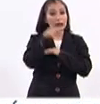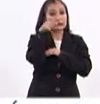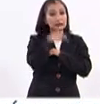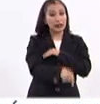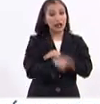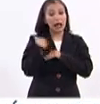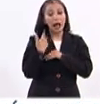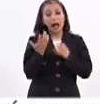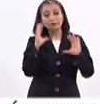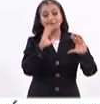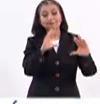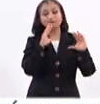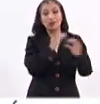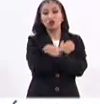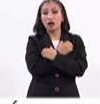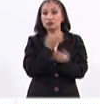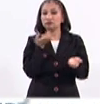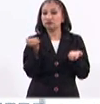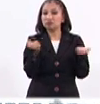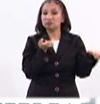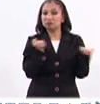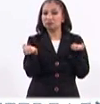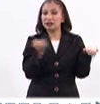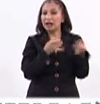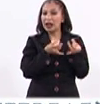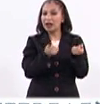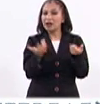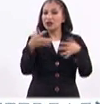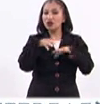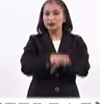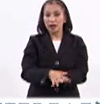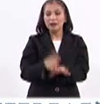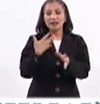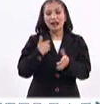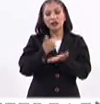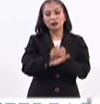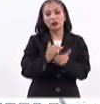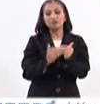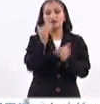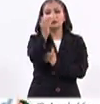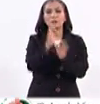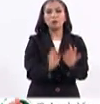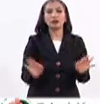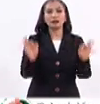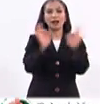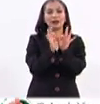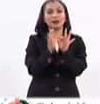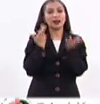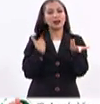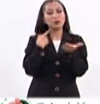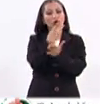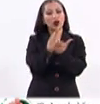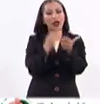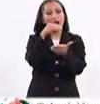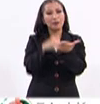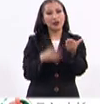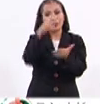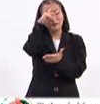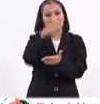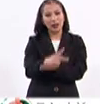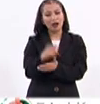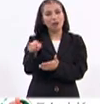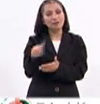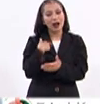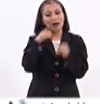básica reciban educación física de calidad e inclusiva y constituye un paso importantísimo en las políticas públicas de nuestro